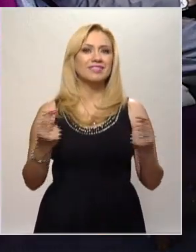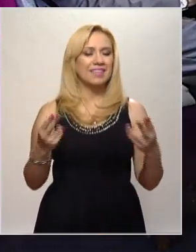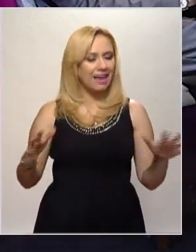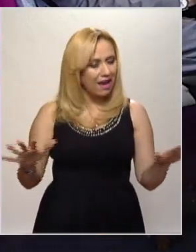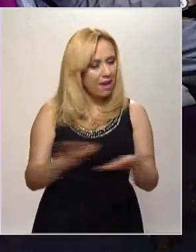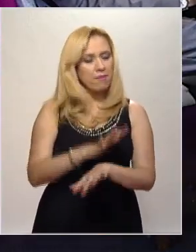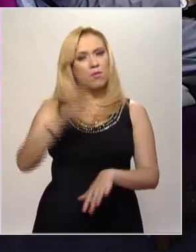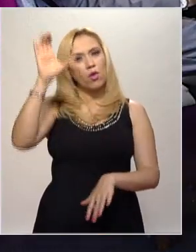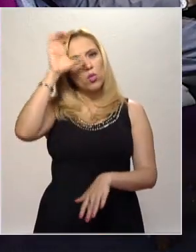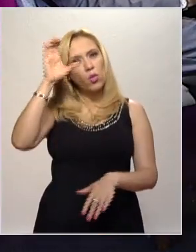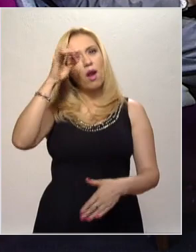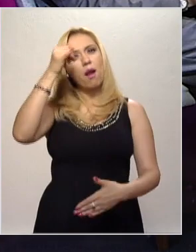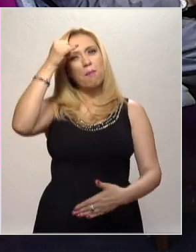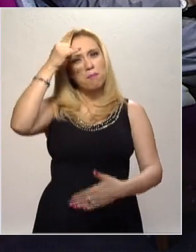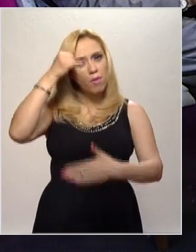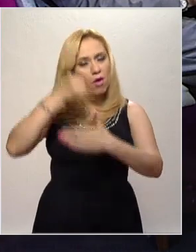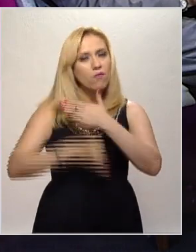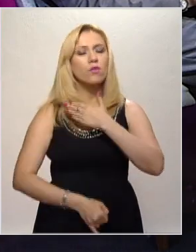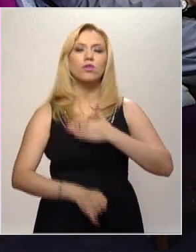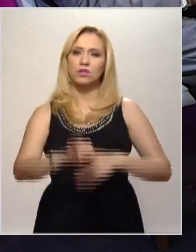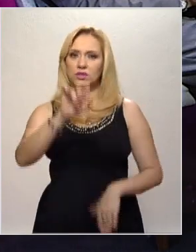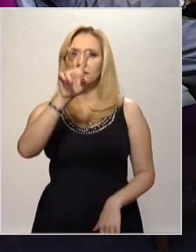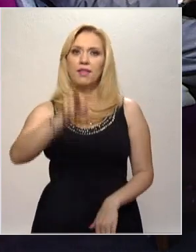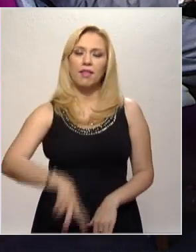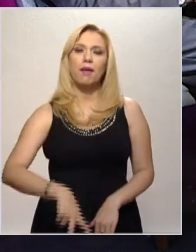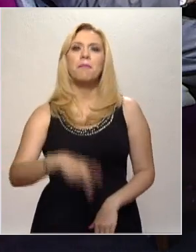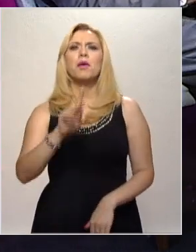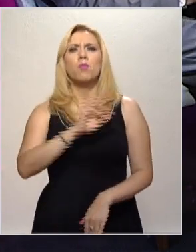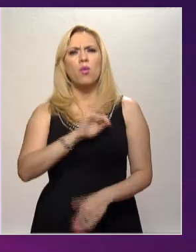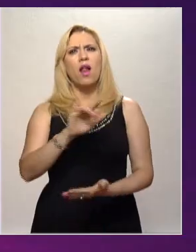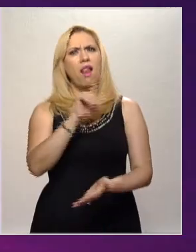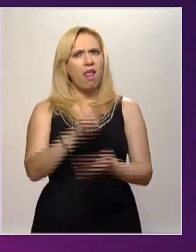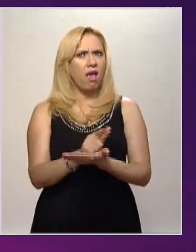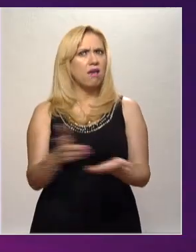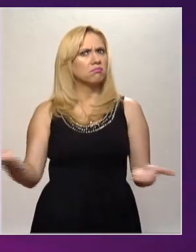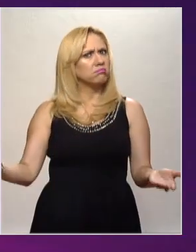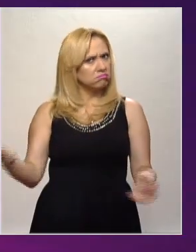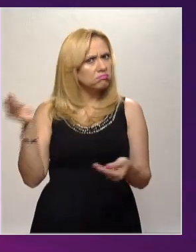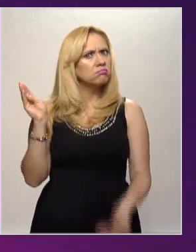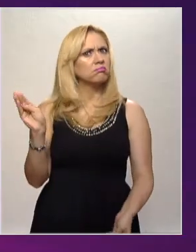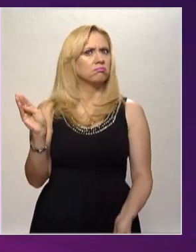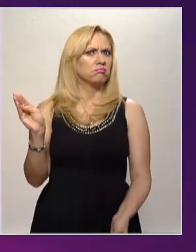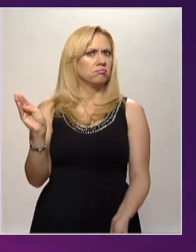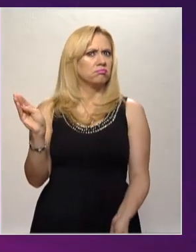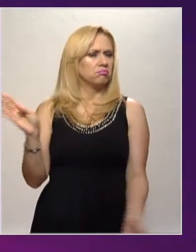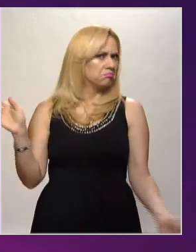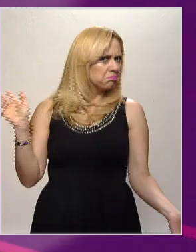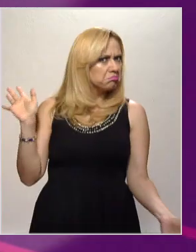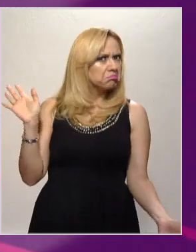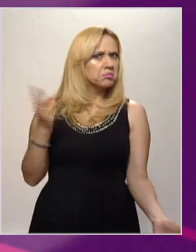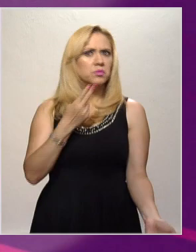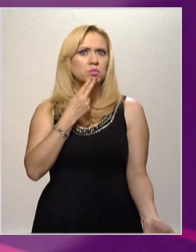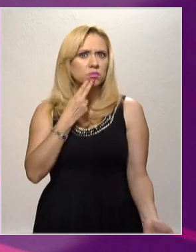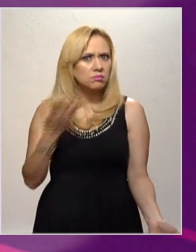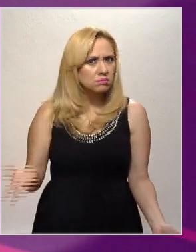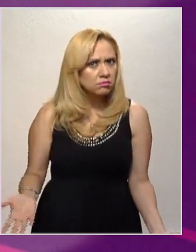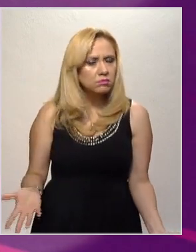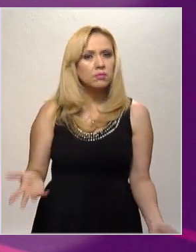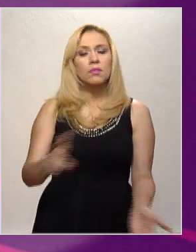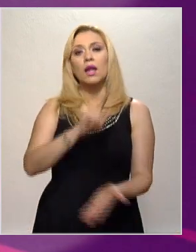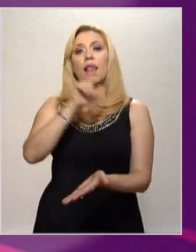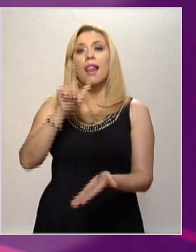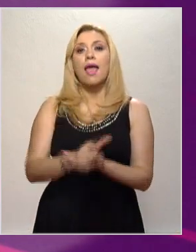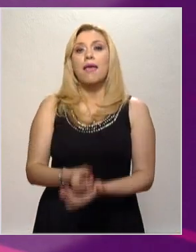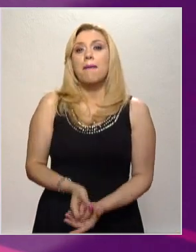cambio cultural muy profundo, ¿no? Pero también se pueden expedir leyes, tal vez con una perspectiva de género, que sean útiles. La ley del